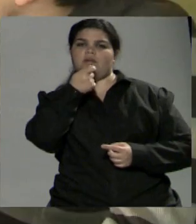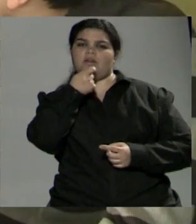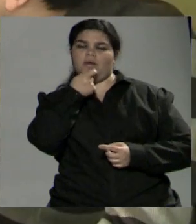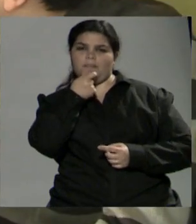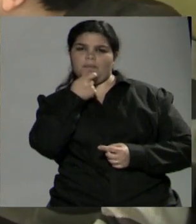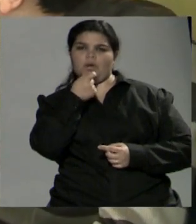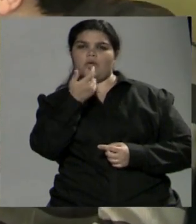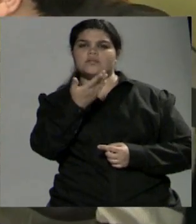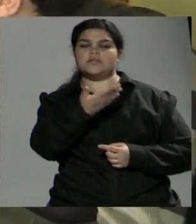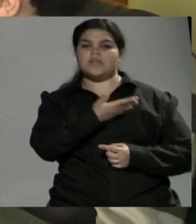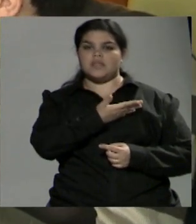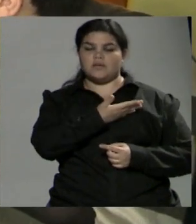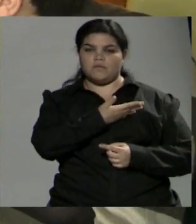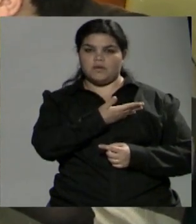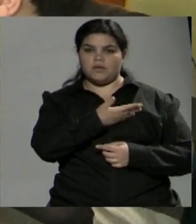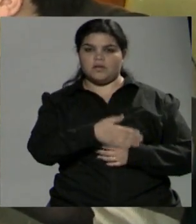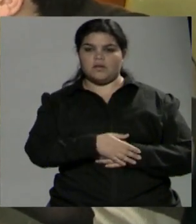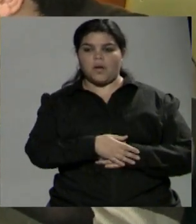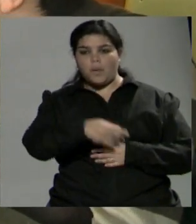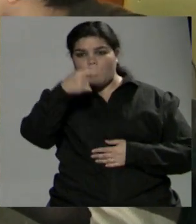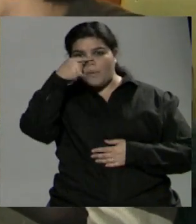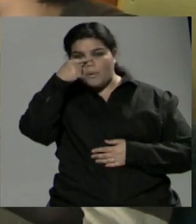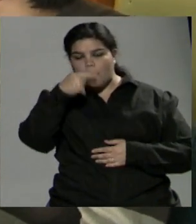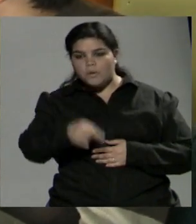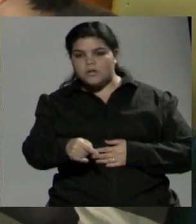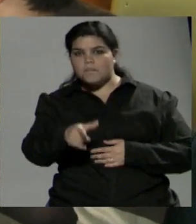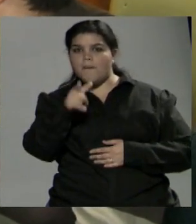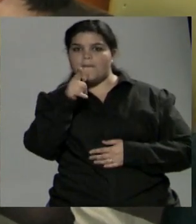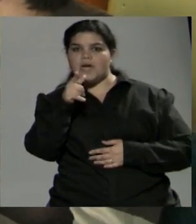de Cambiemos cuando está gobernando